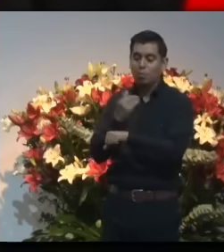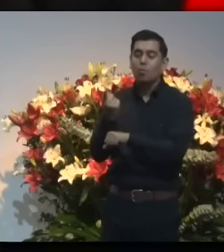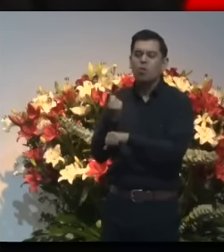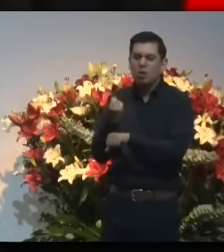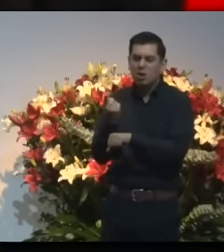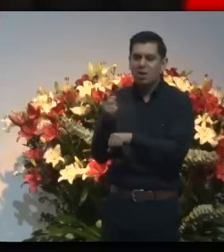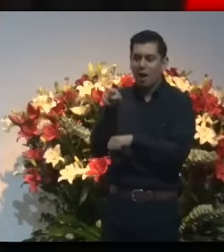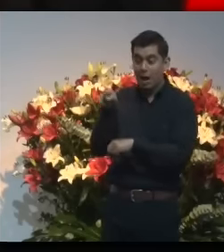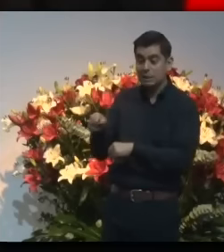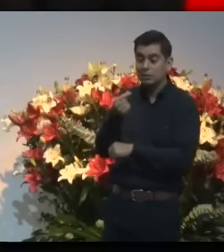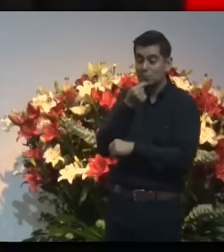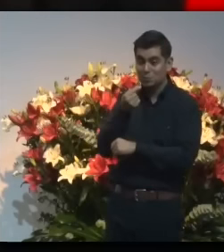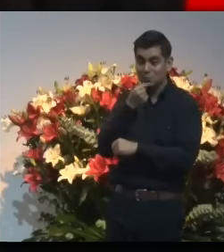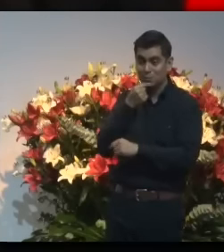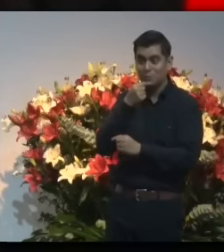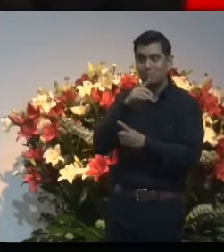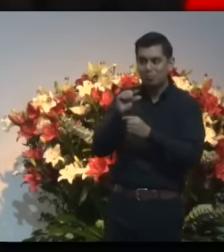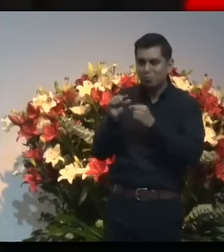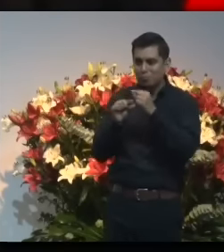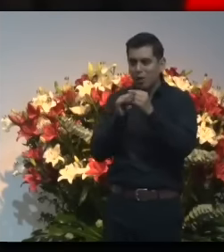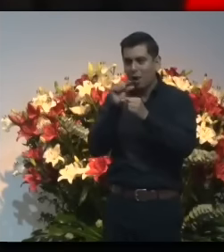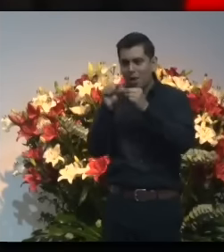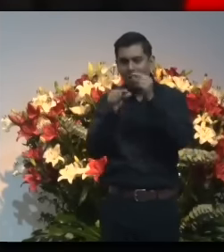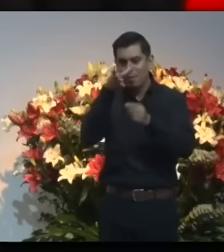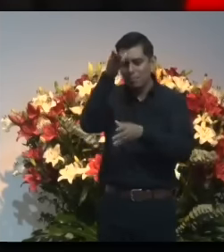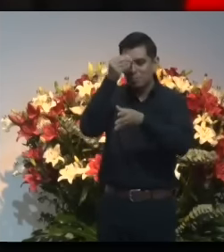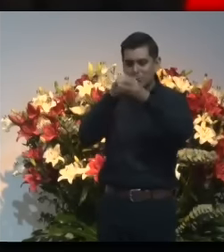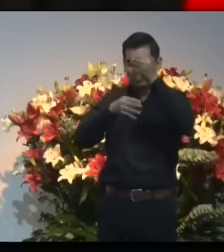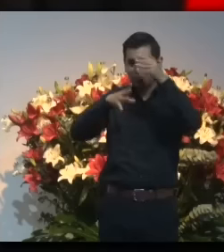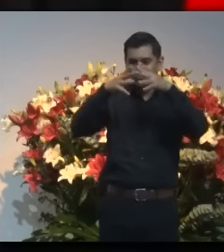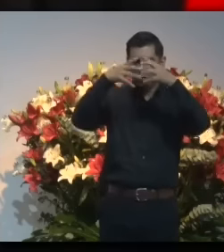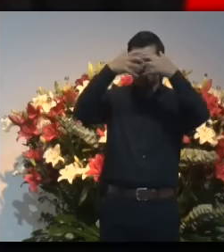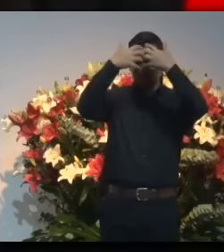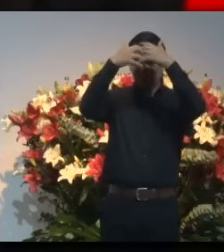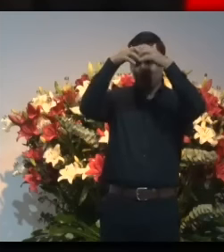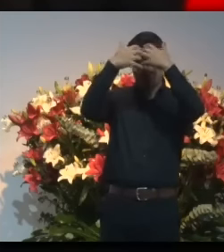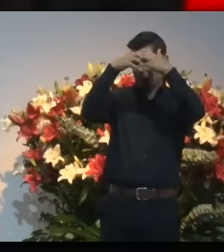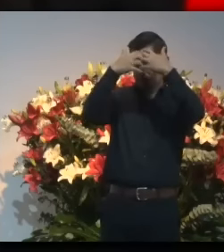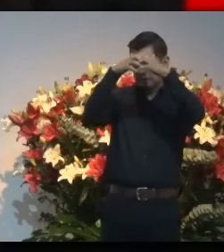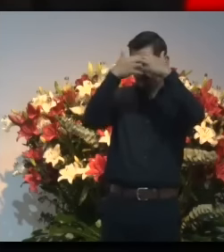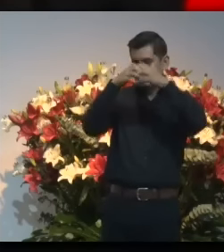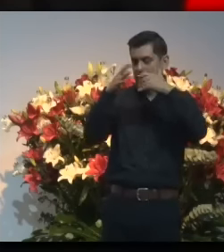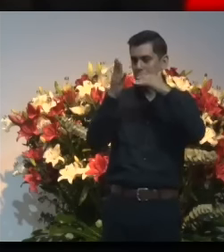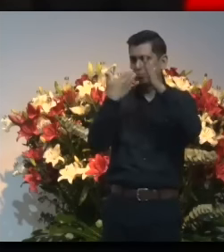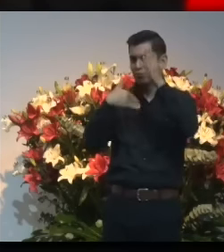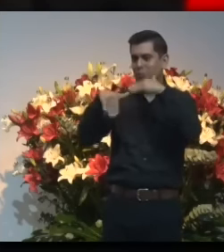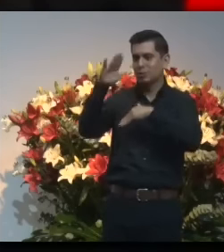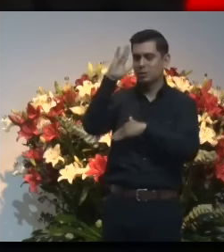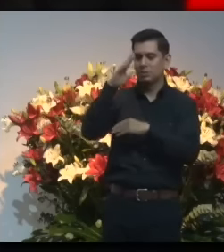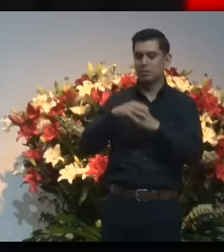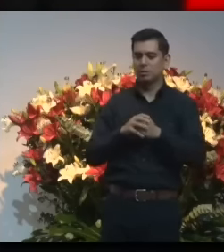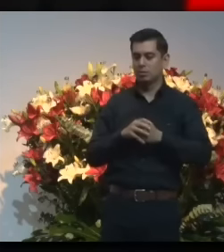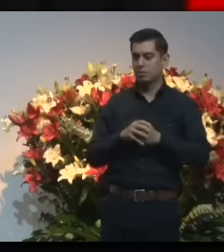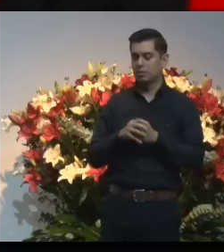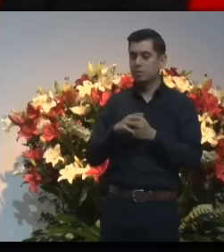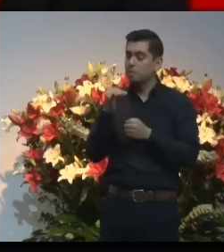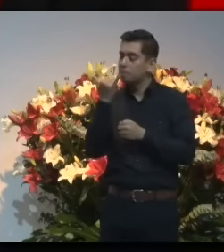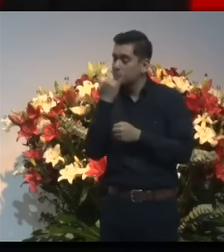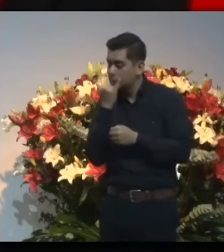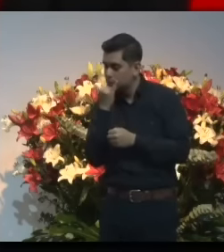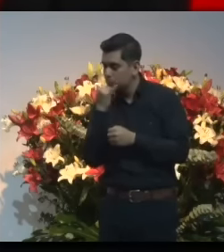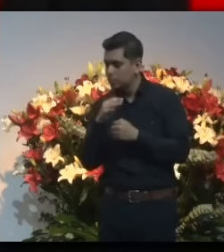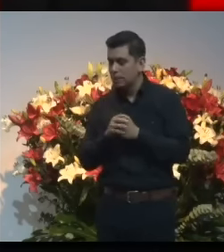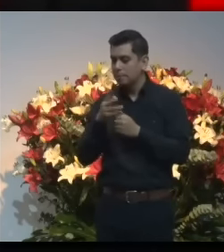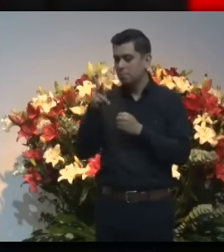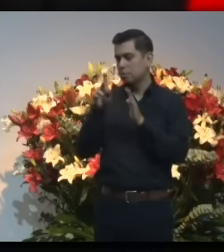su cerebro. Es a donde podemos a un niño pues fortalecerlo, Xochitl, darles habilidades. Disculpa que te interrumpe. Y al